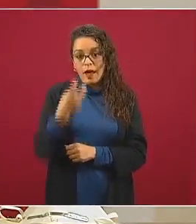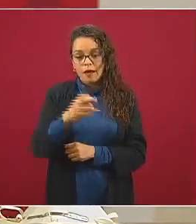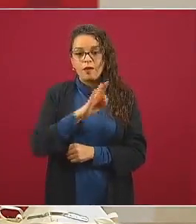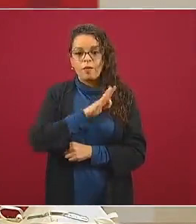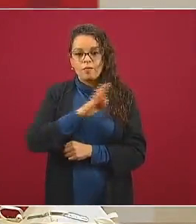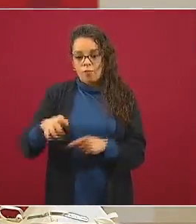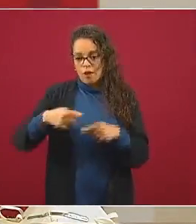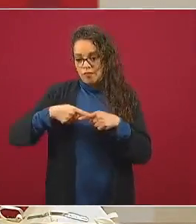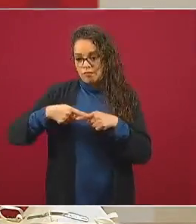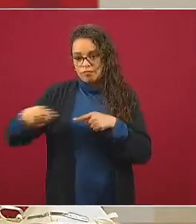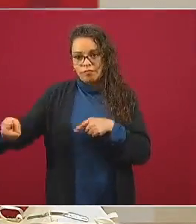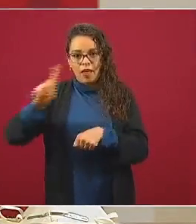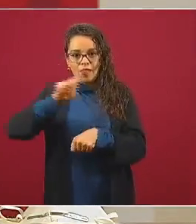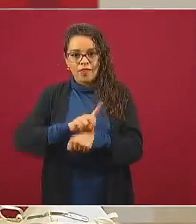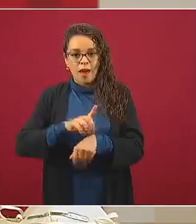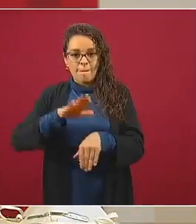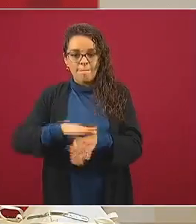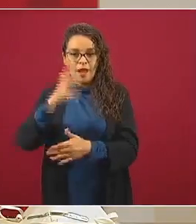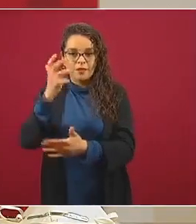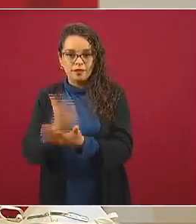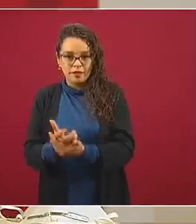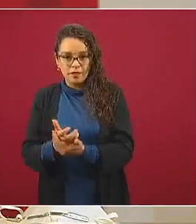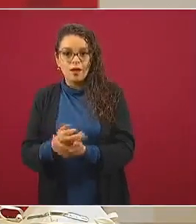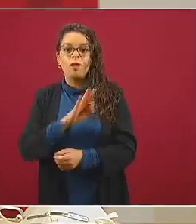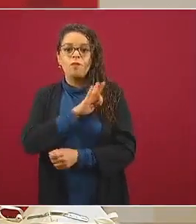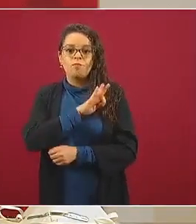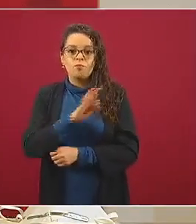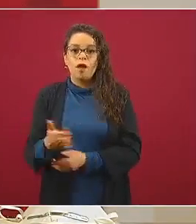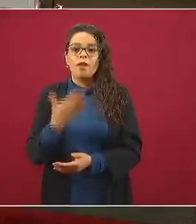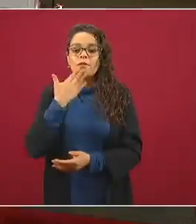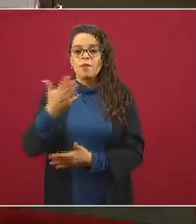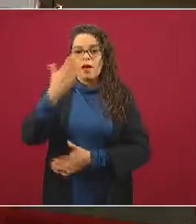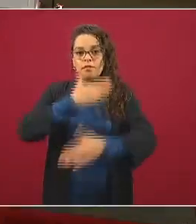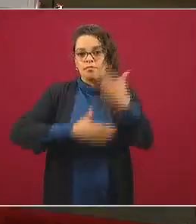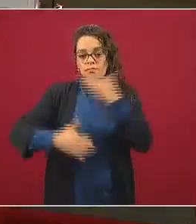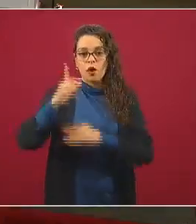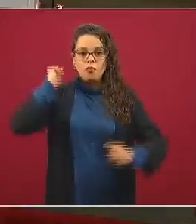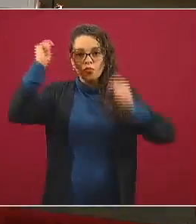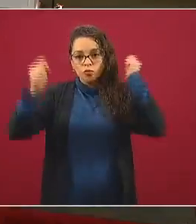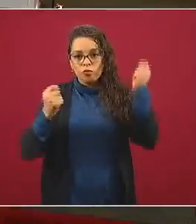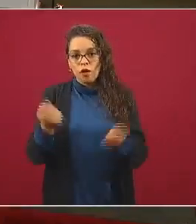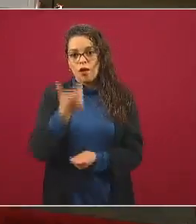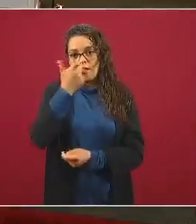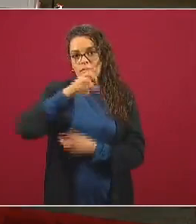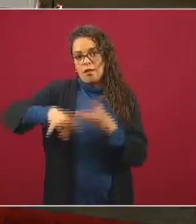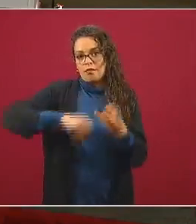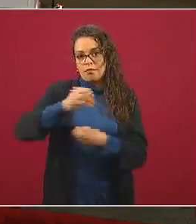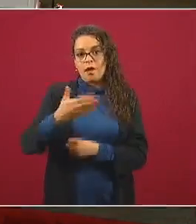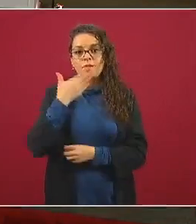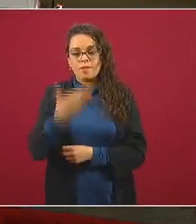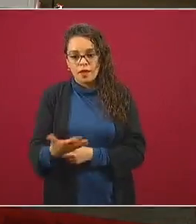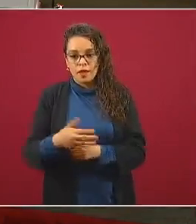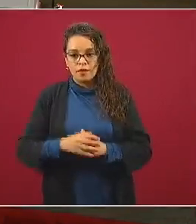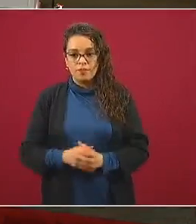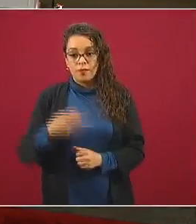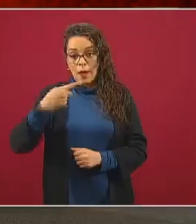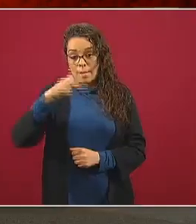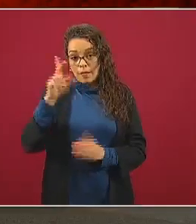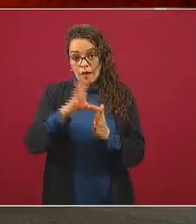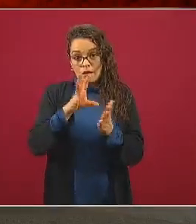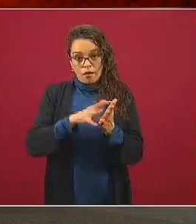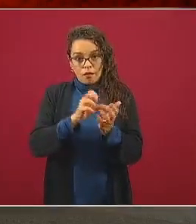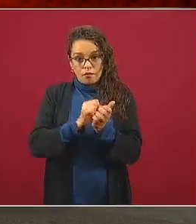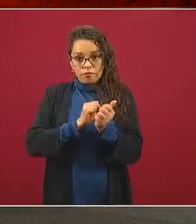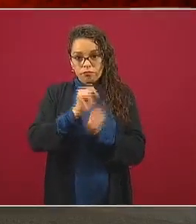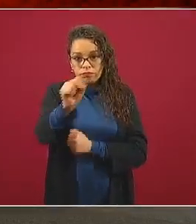semana largo que tanto han dejado derrama económica. Pero no vamos a abandonar los festejos de la Constitución, los